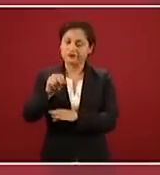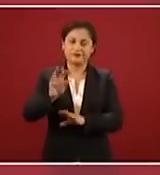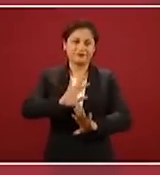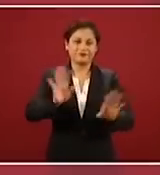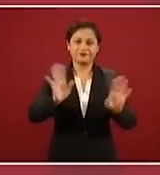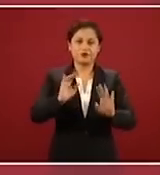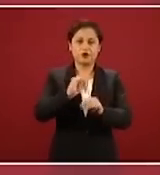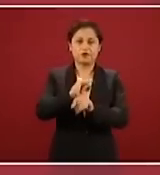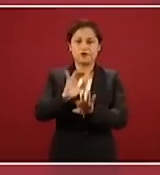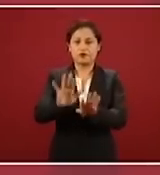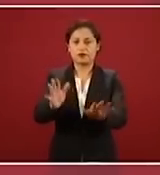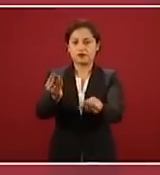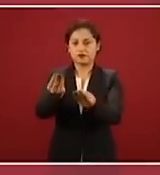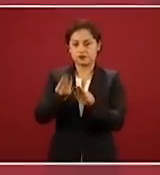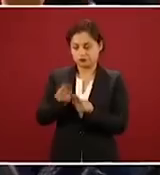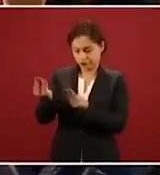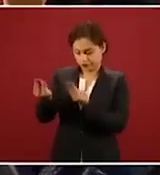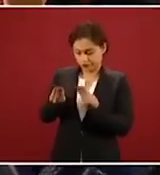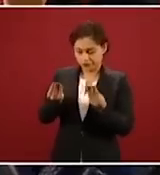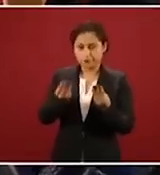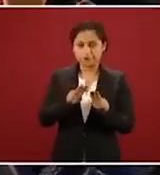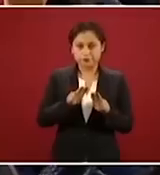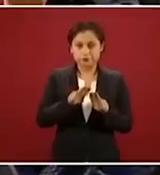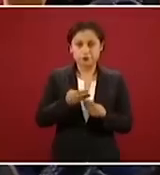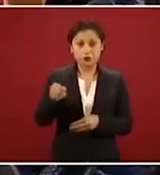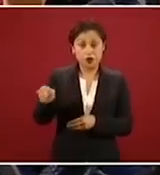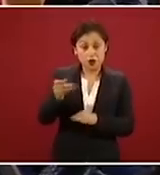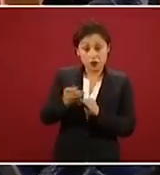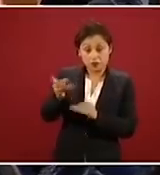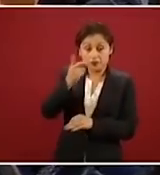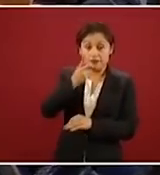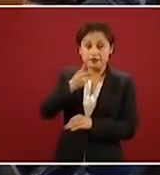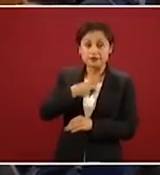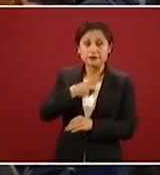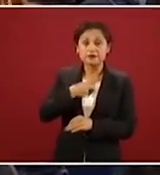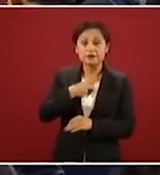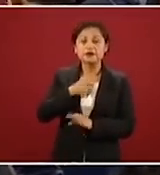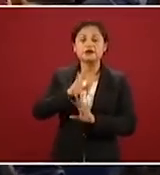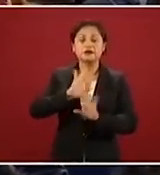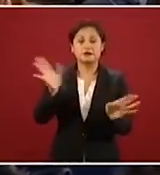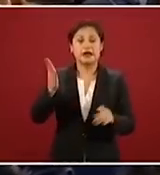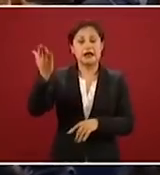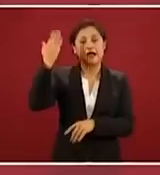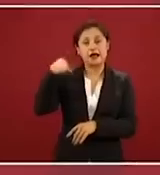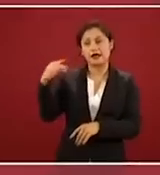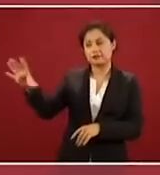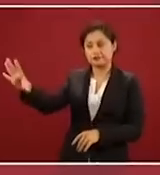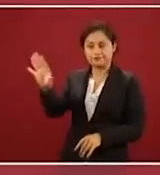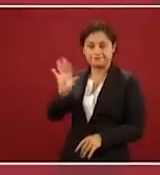de información. Y lo que tú estás planteando, ya me lo han dicho,